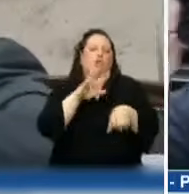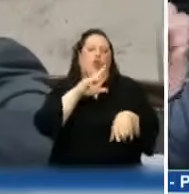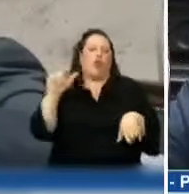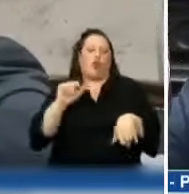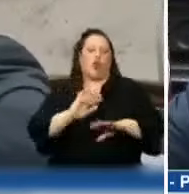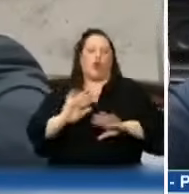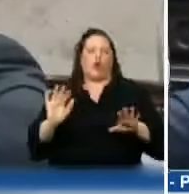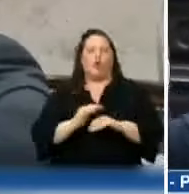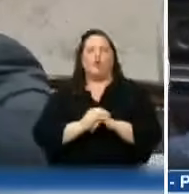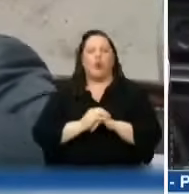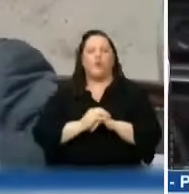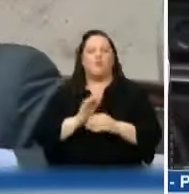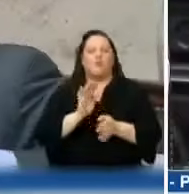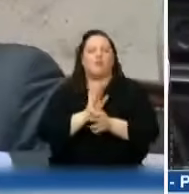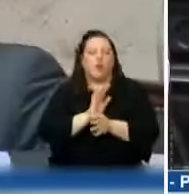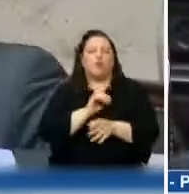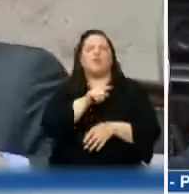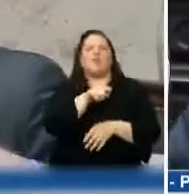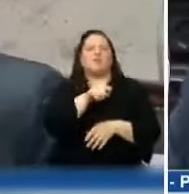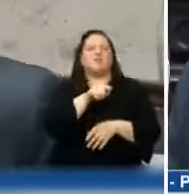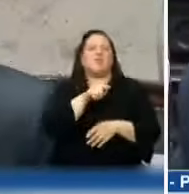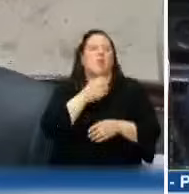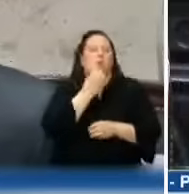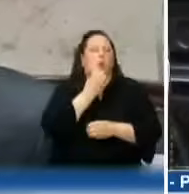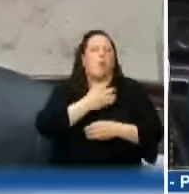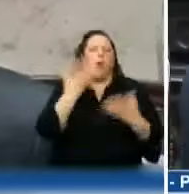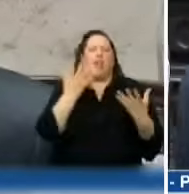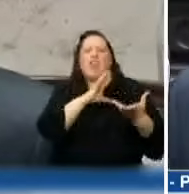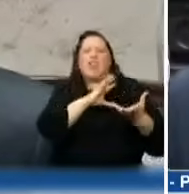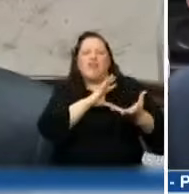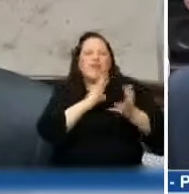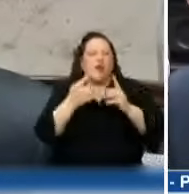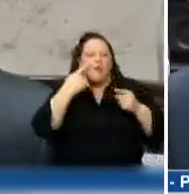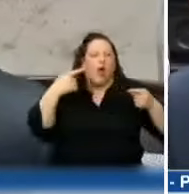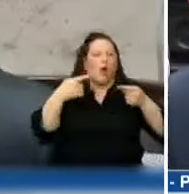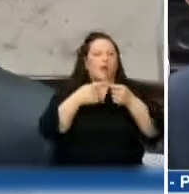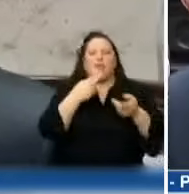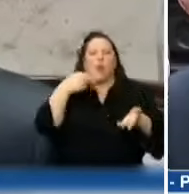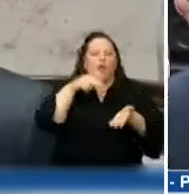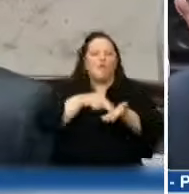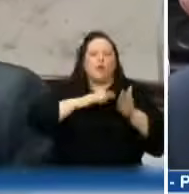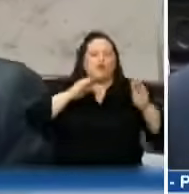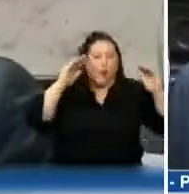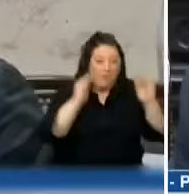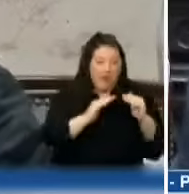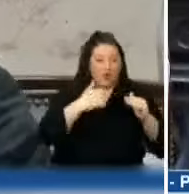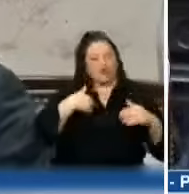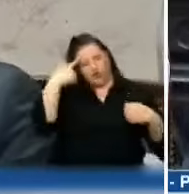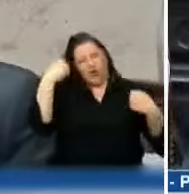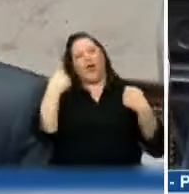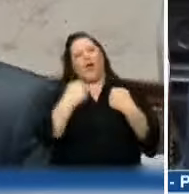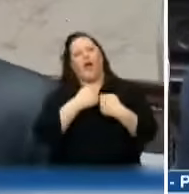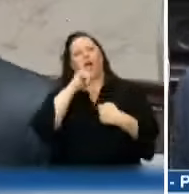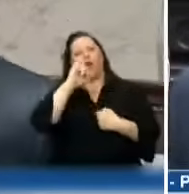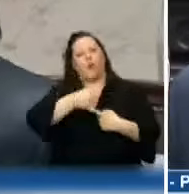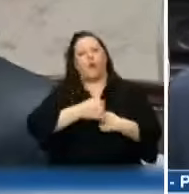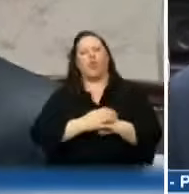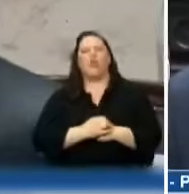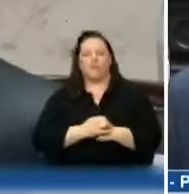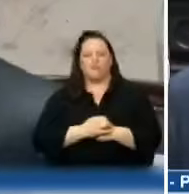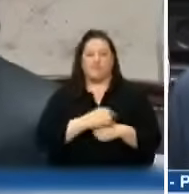Además, el diputado Casaretto del Frente de Todos lo que mostró es directamente los posteos de algunos diputados de Juntos por el Cambio que